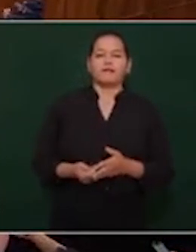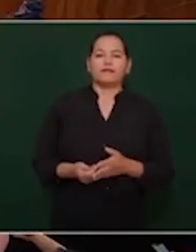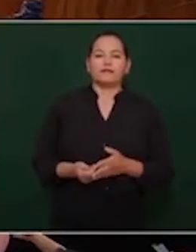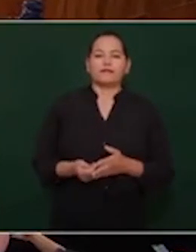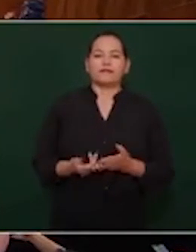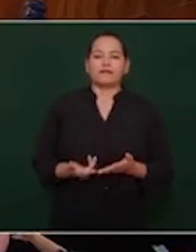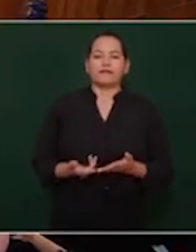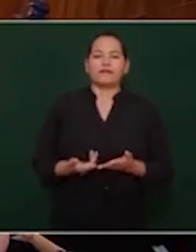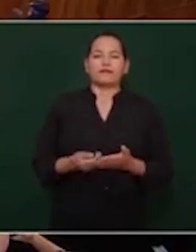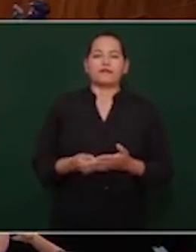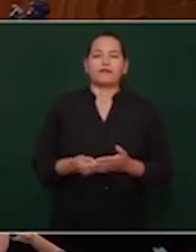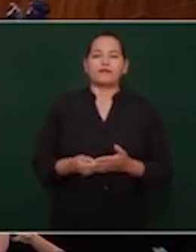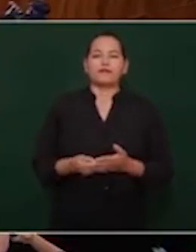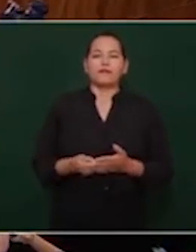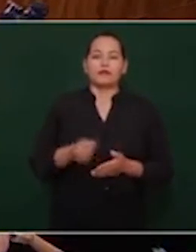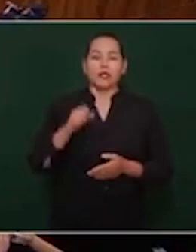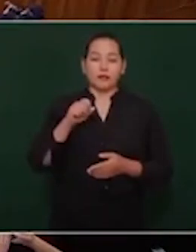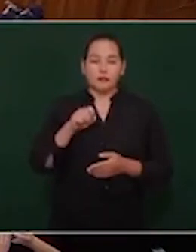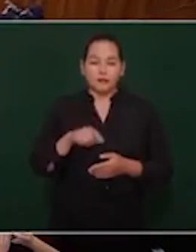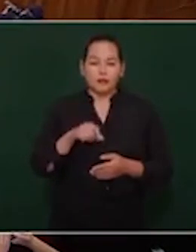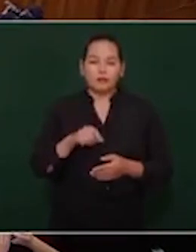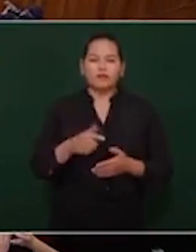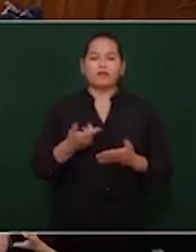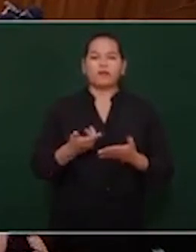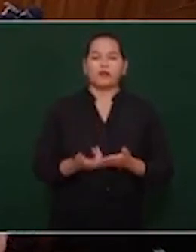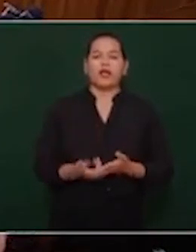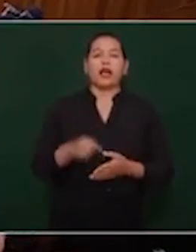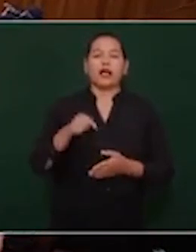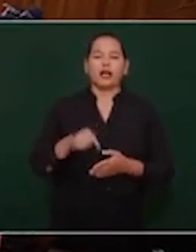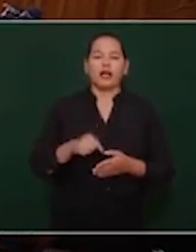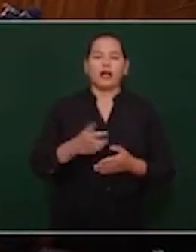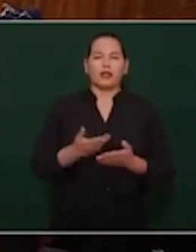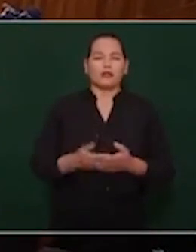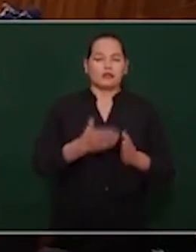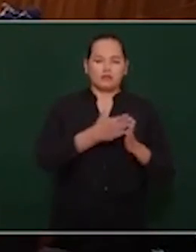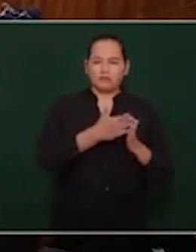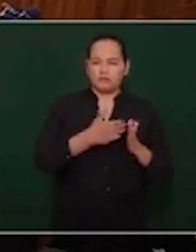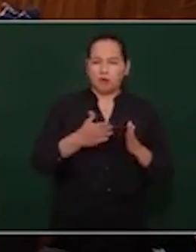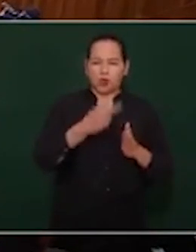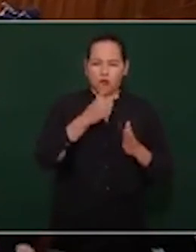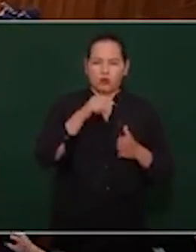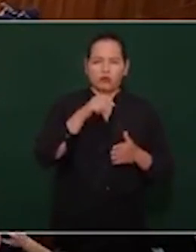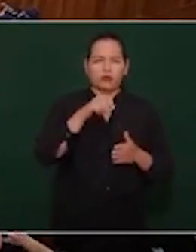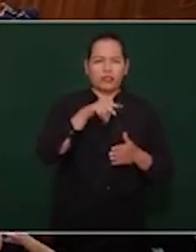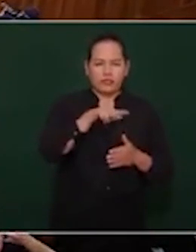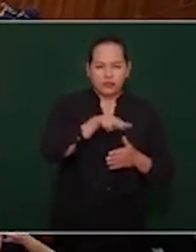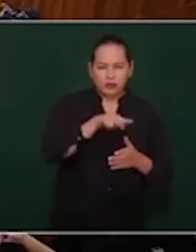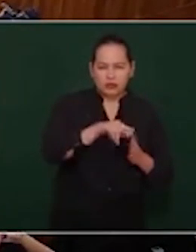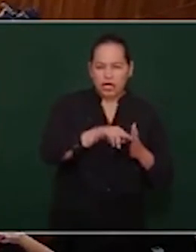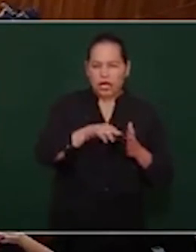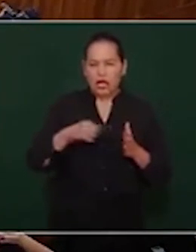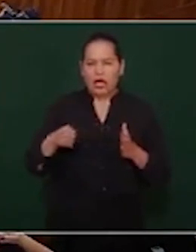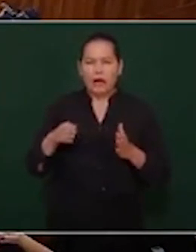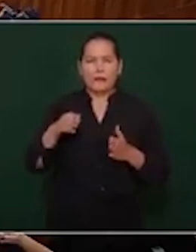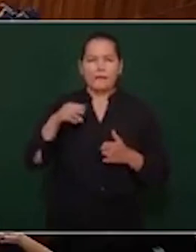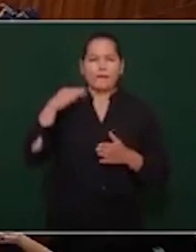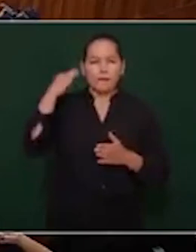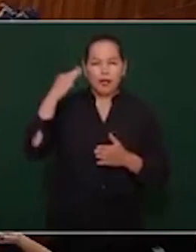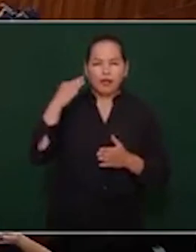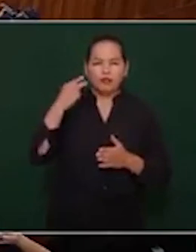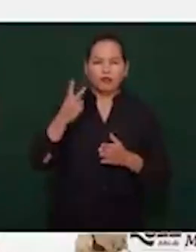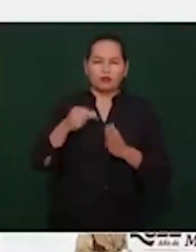En cuanto a incidencia delictiva, en el periodo del 2018 a marzo del 22,